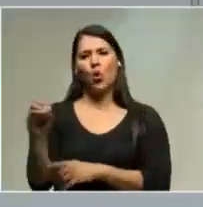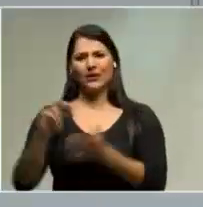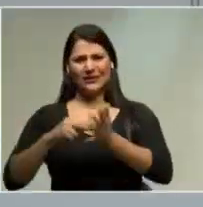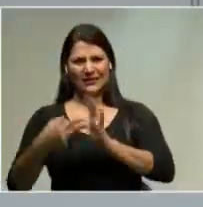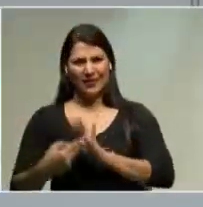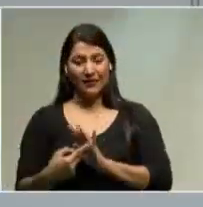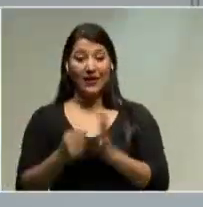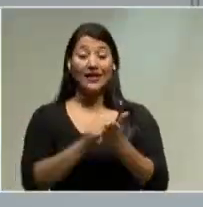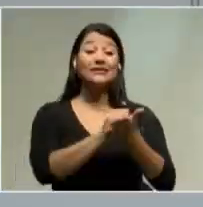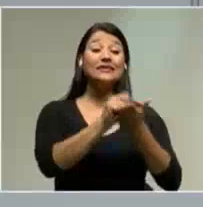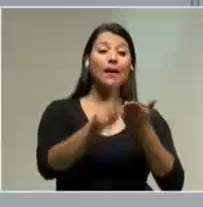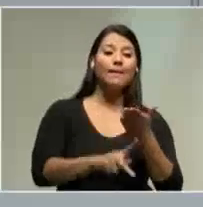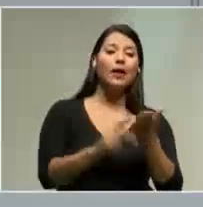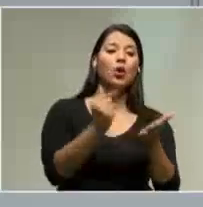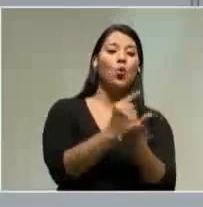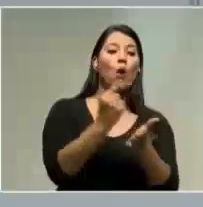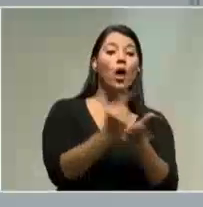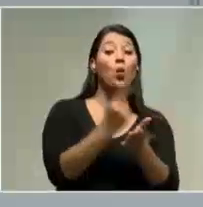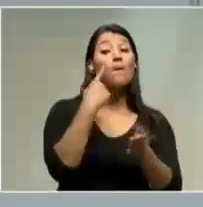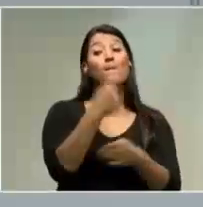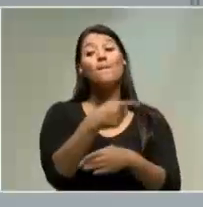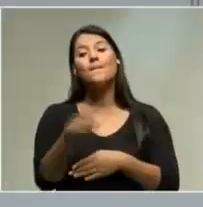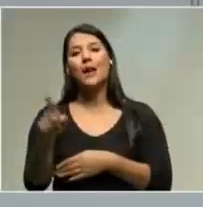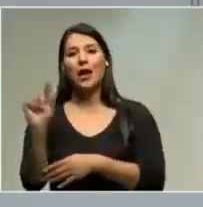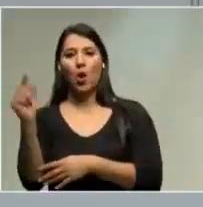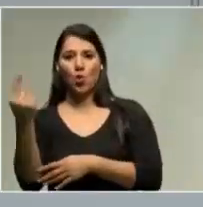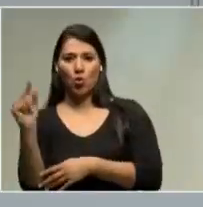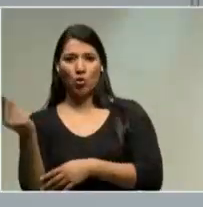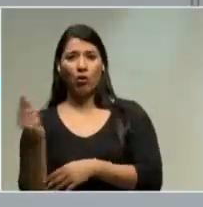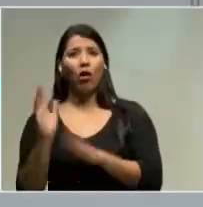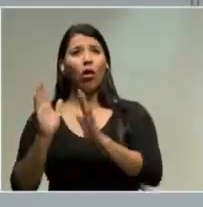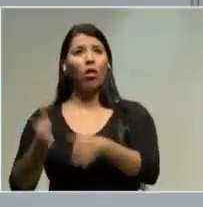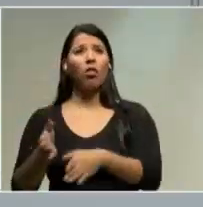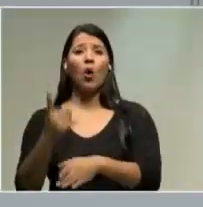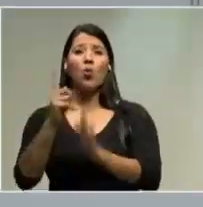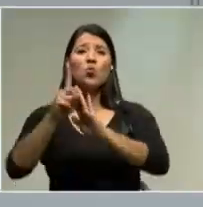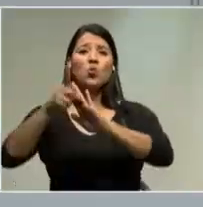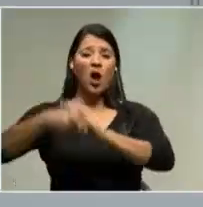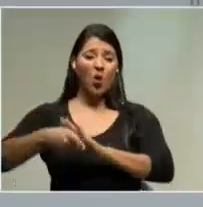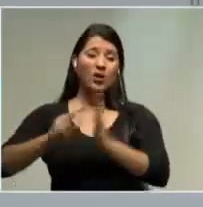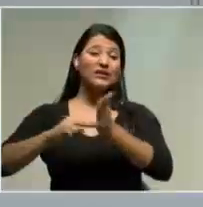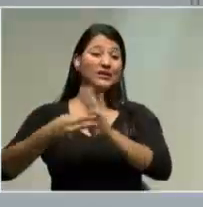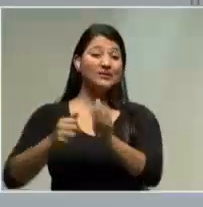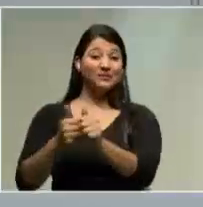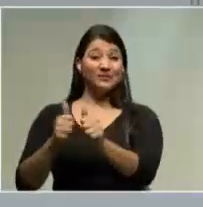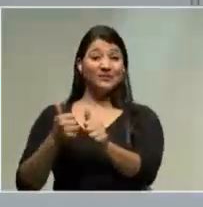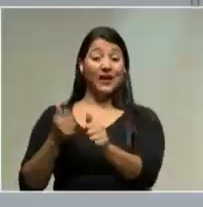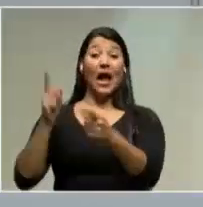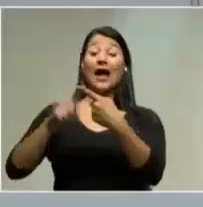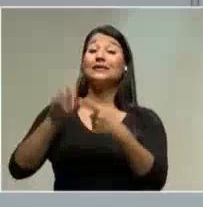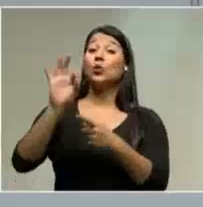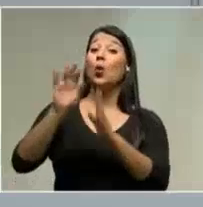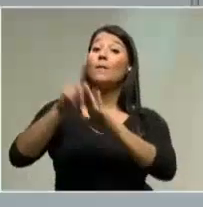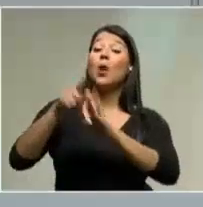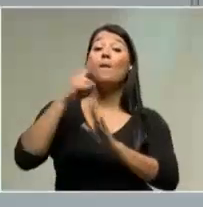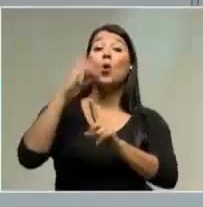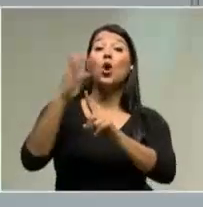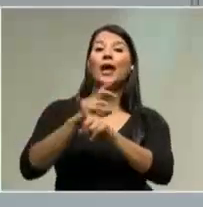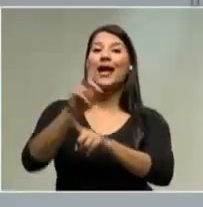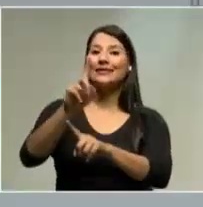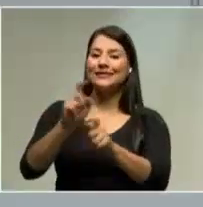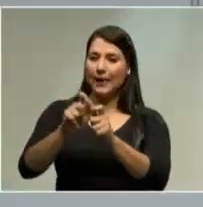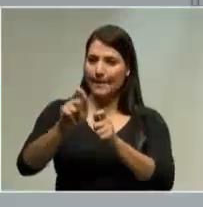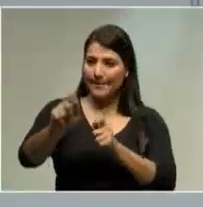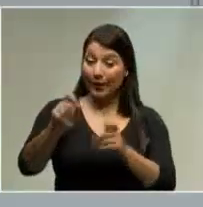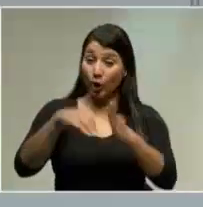San Pedro, Guadalupe hacia La Uruca, el atasco de 1 hora genera en promedio un retraso de hasta 9 minutos por cada 100 metros en